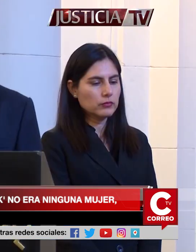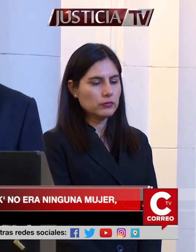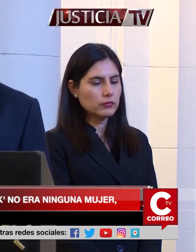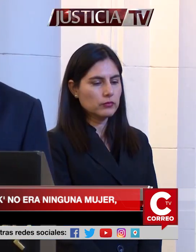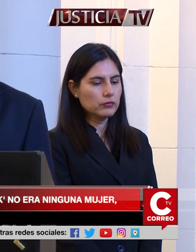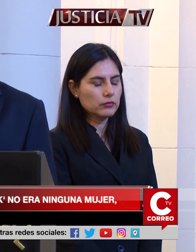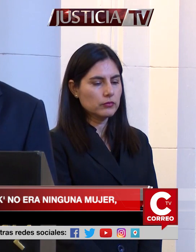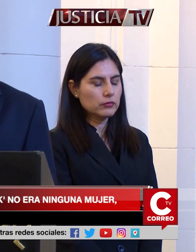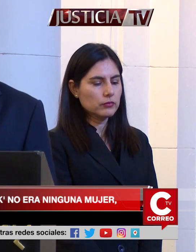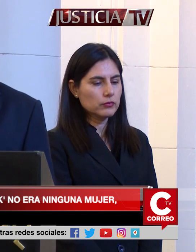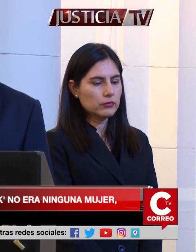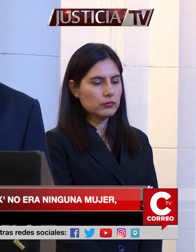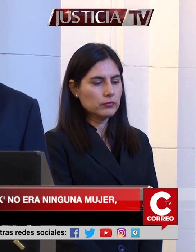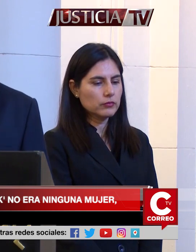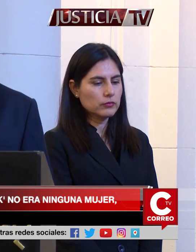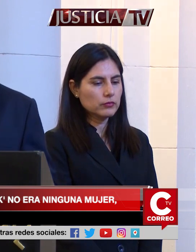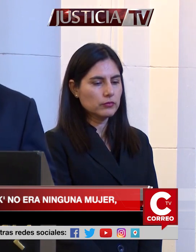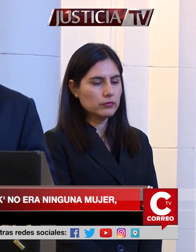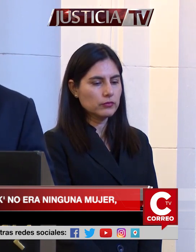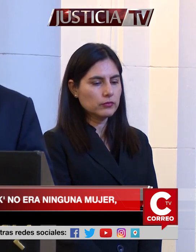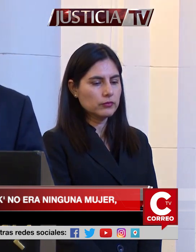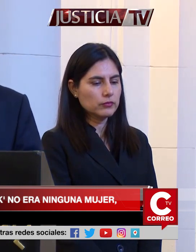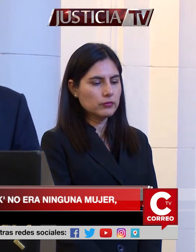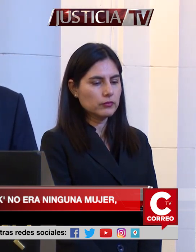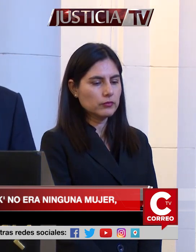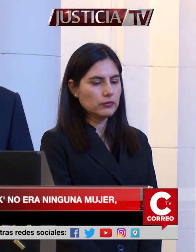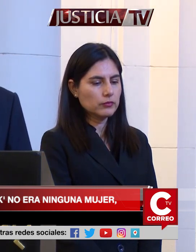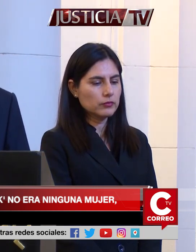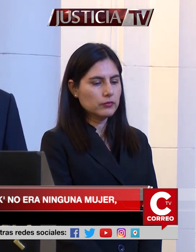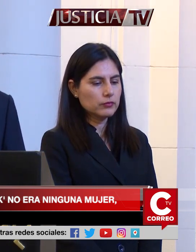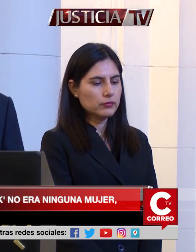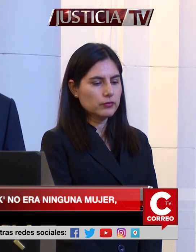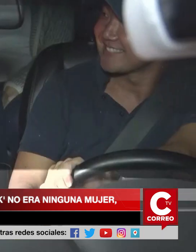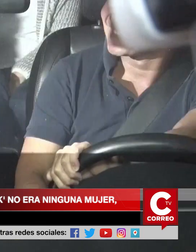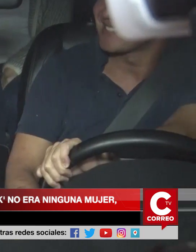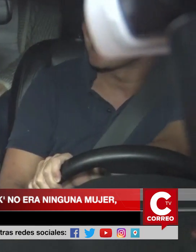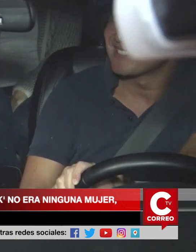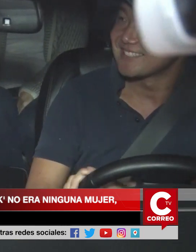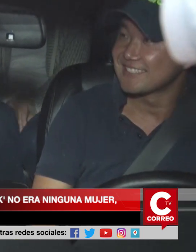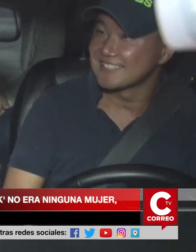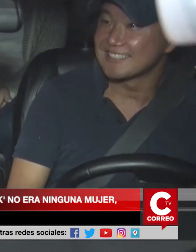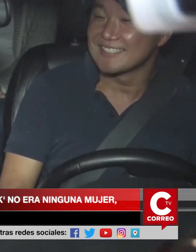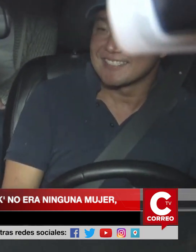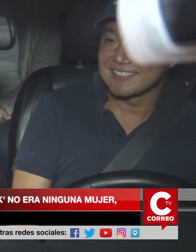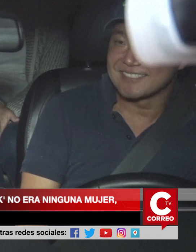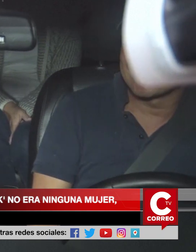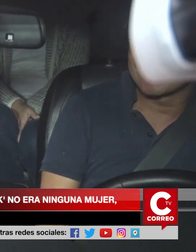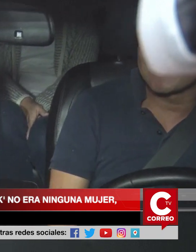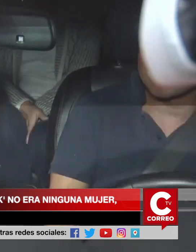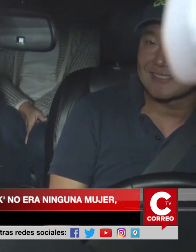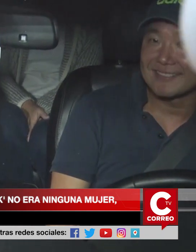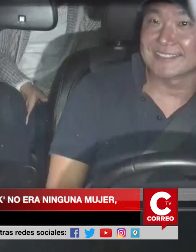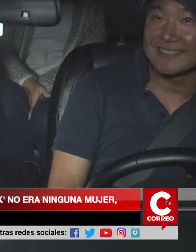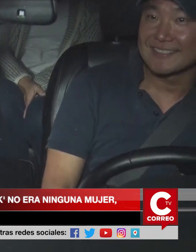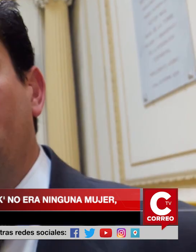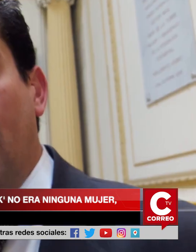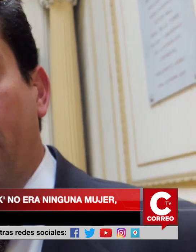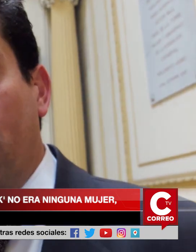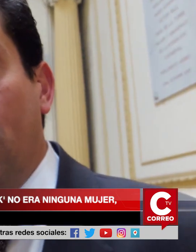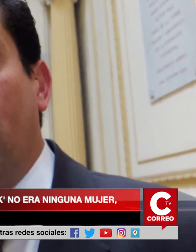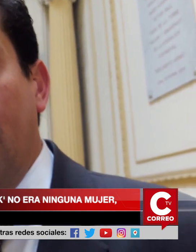césar hinostroza indicó que cuando fue la reunión para encontrarse con la señora k pensó reunirse con una mujer sin embargo